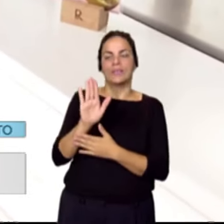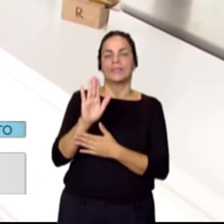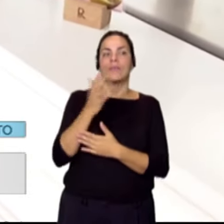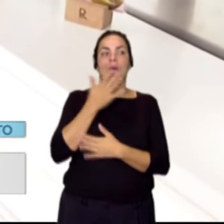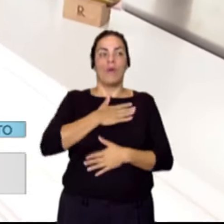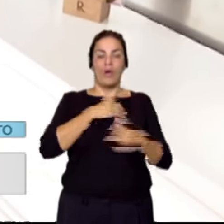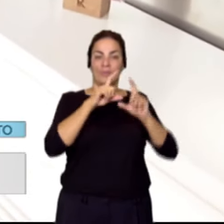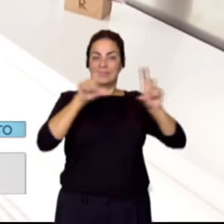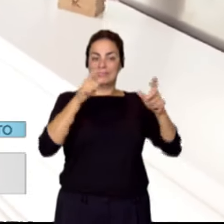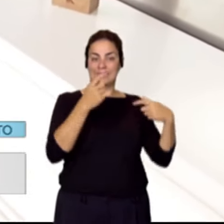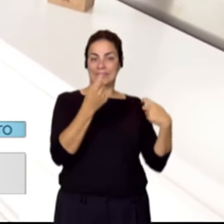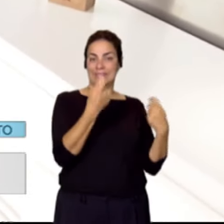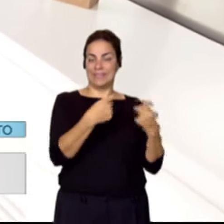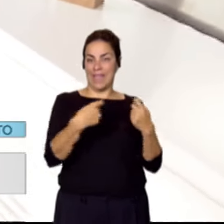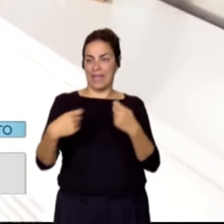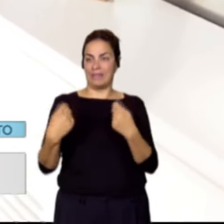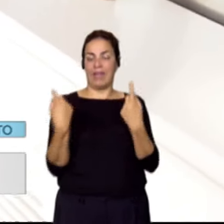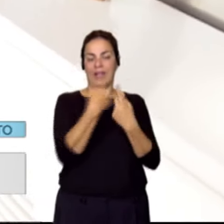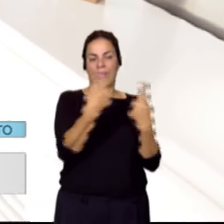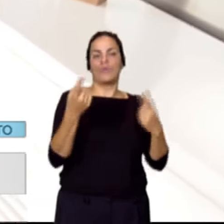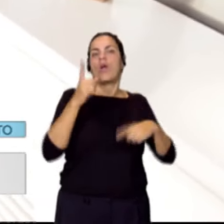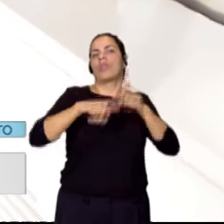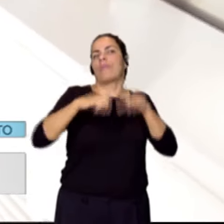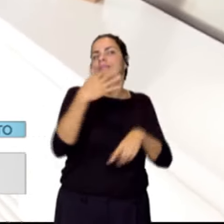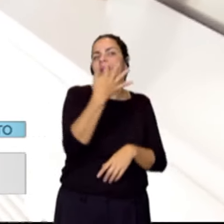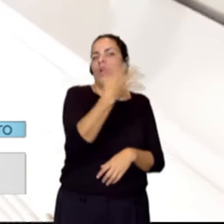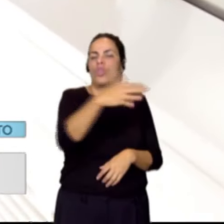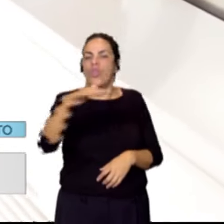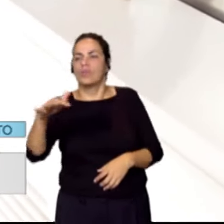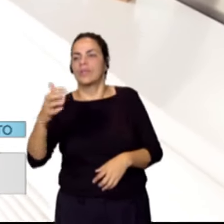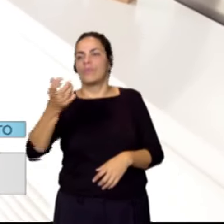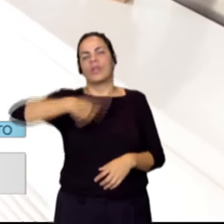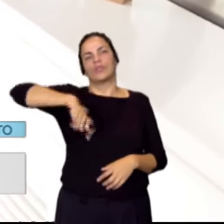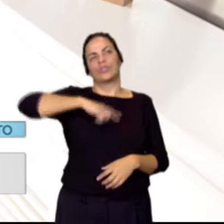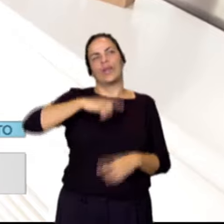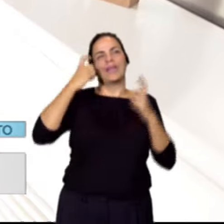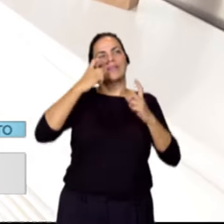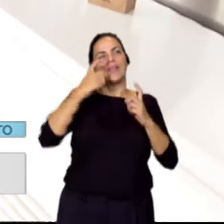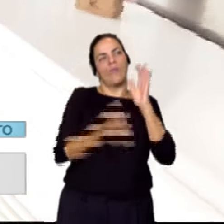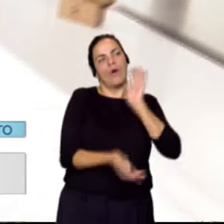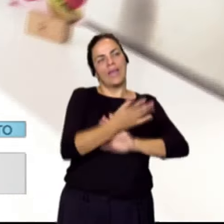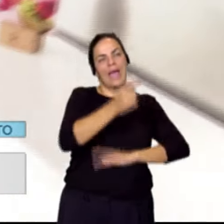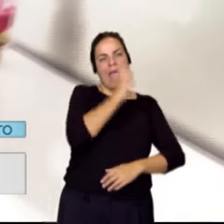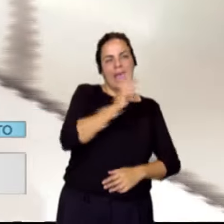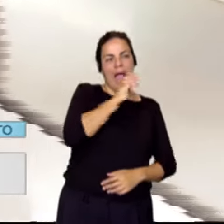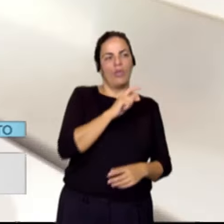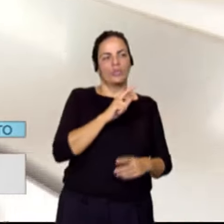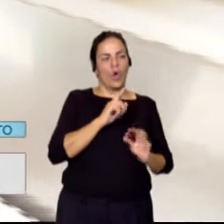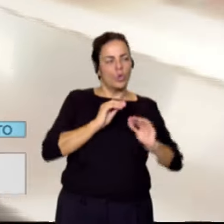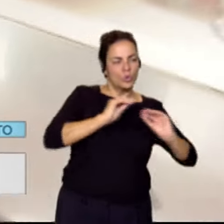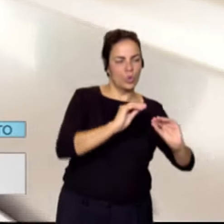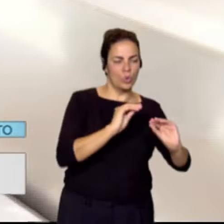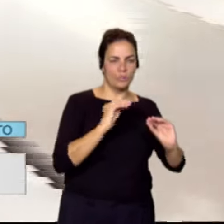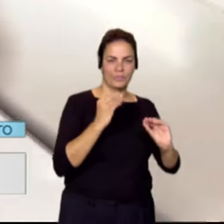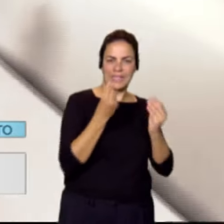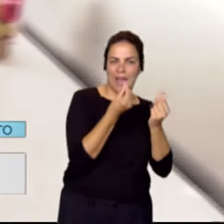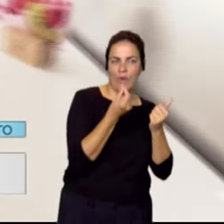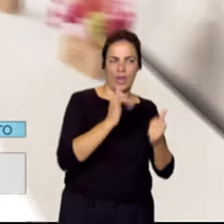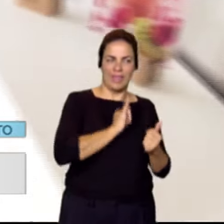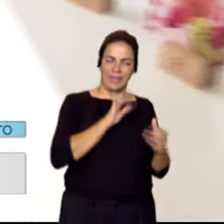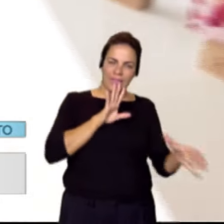tenemos en segú de la localización en la que esté Pues bueno buscamos crear un helado con Sabores y con una identidad del sitio este en concreto